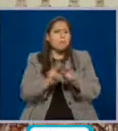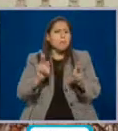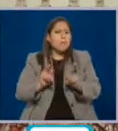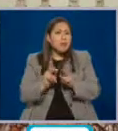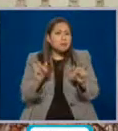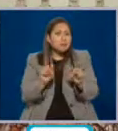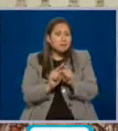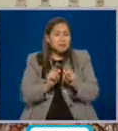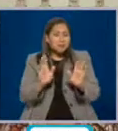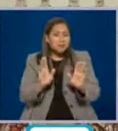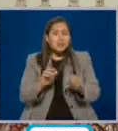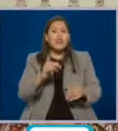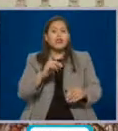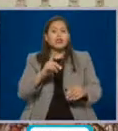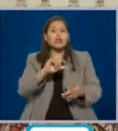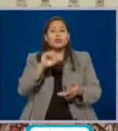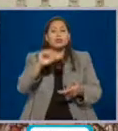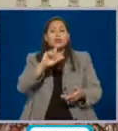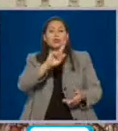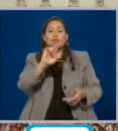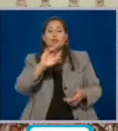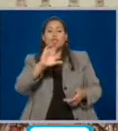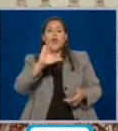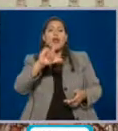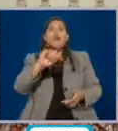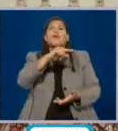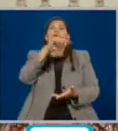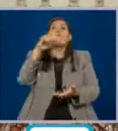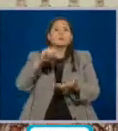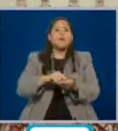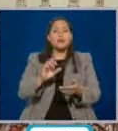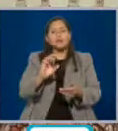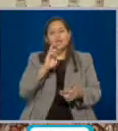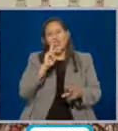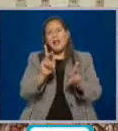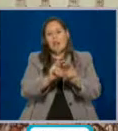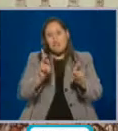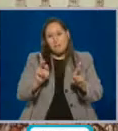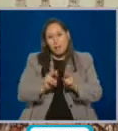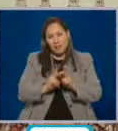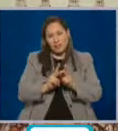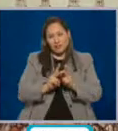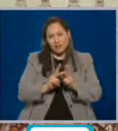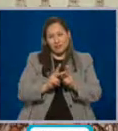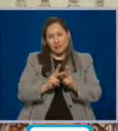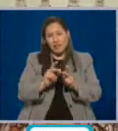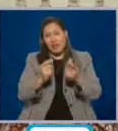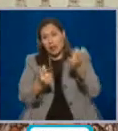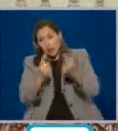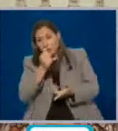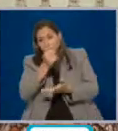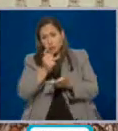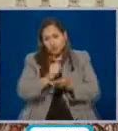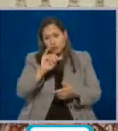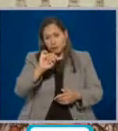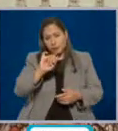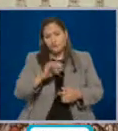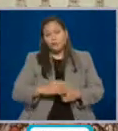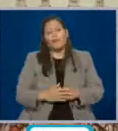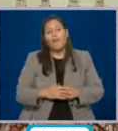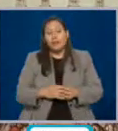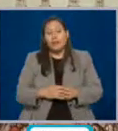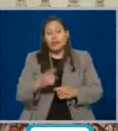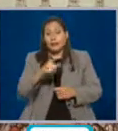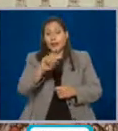sí, el sí. Zócalo de no sé dónde. El Zócalo de Puebla. De Por Puebla. ser, digamos, la plaza Ajá. central de Sí. alguna ciudad. Y de Ok. Plaza pero